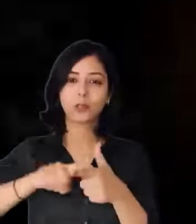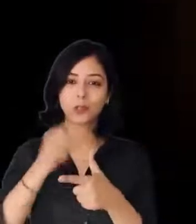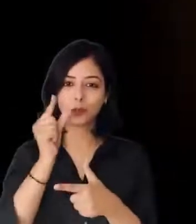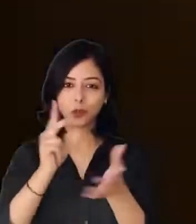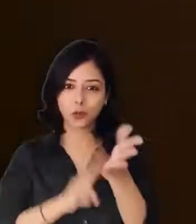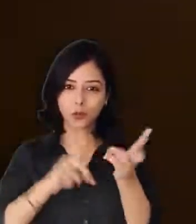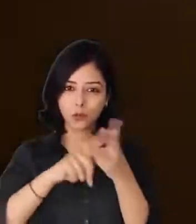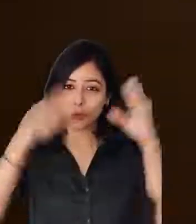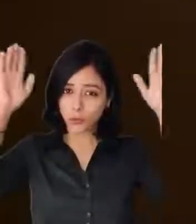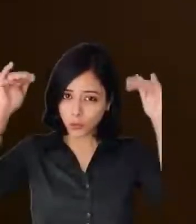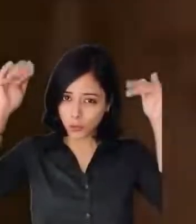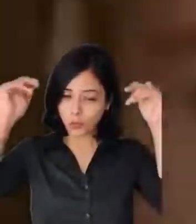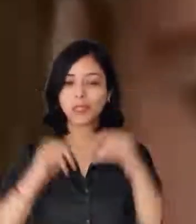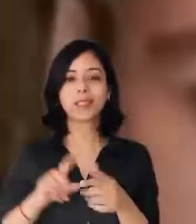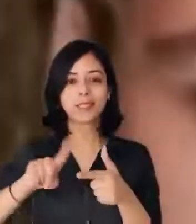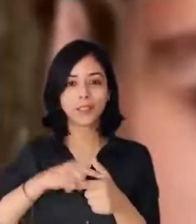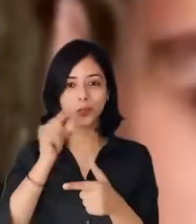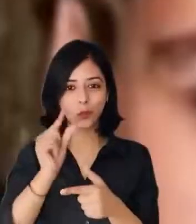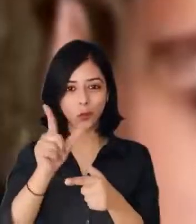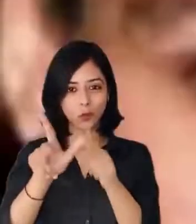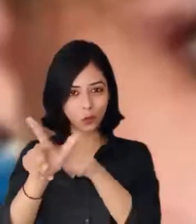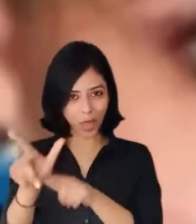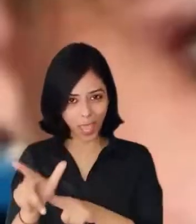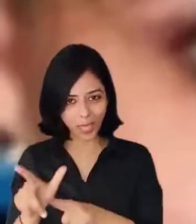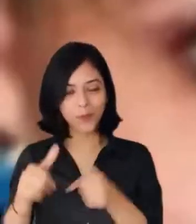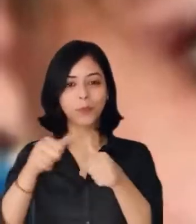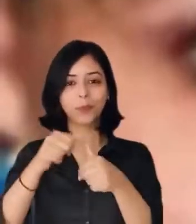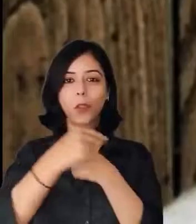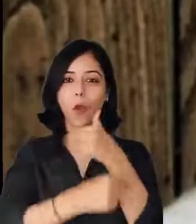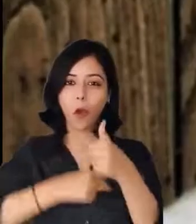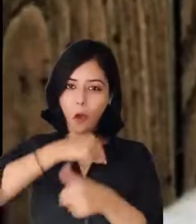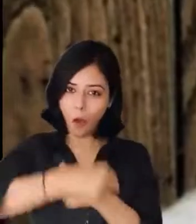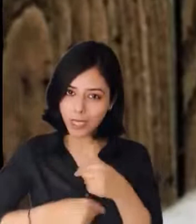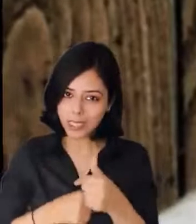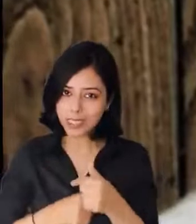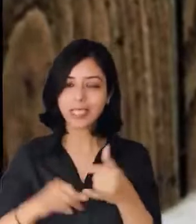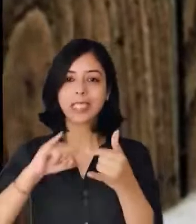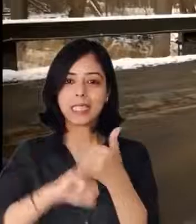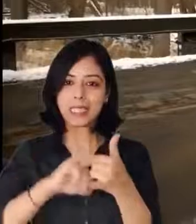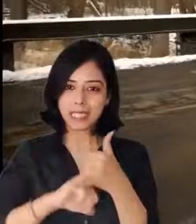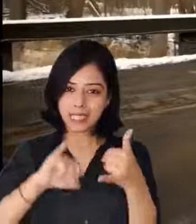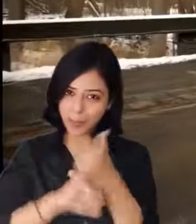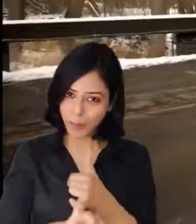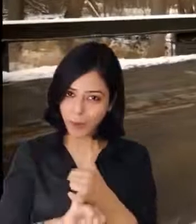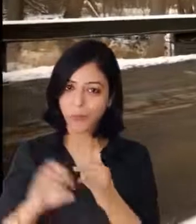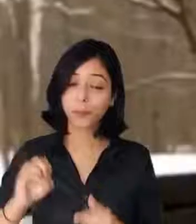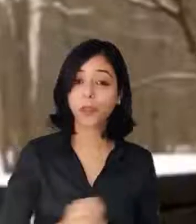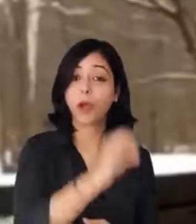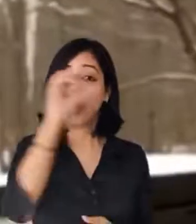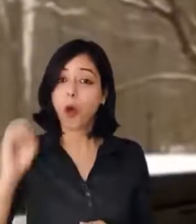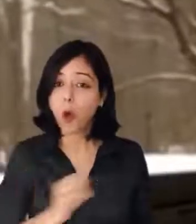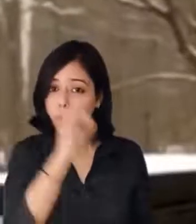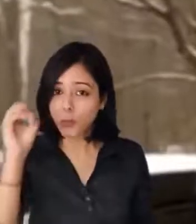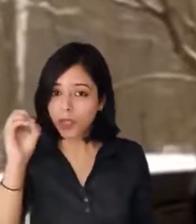Por la hora de su muerte, la policía concluyó que habían secuestrado a Robin al salir de la escuela. La habían mantenido cautiva